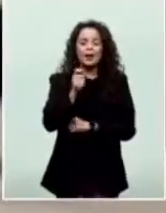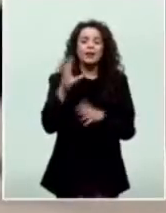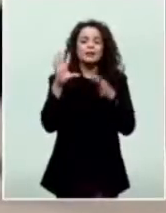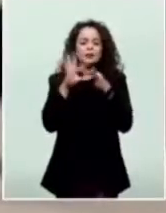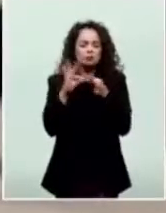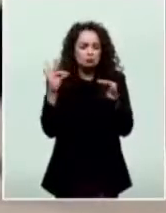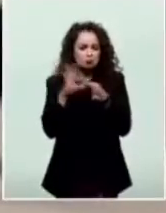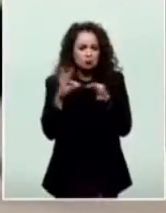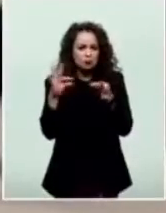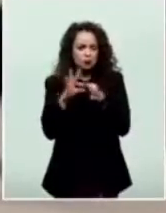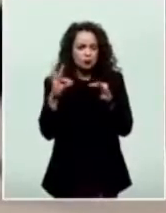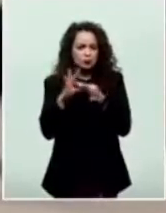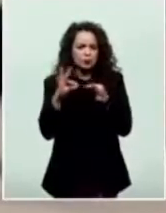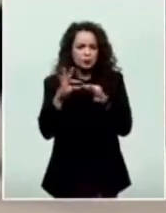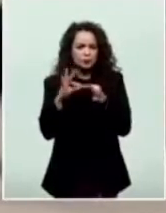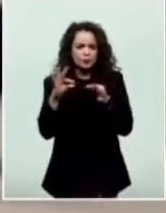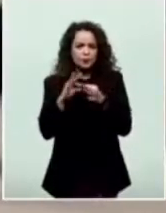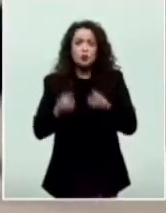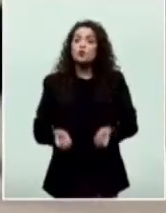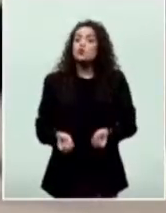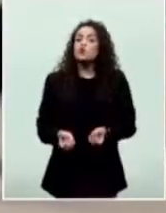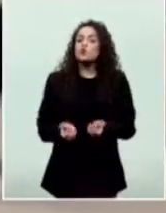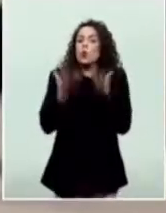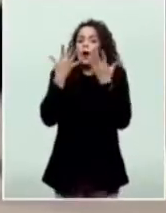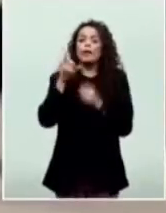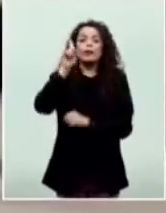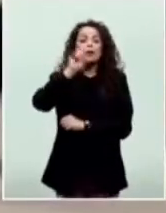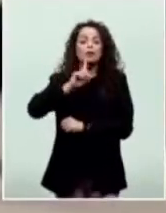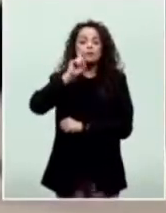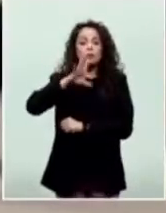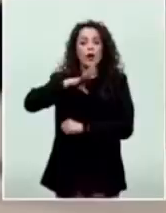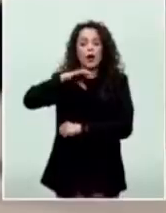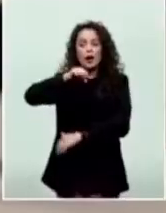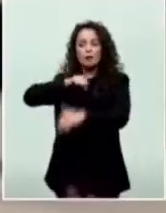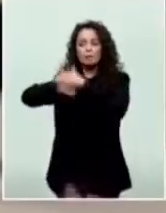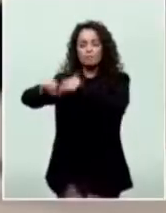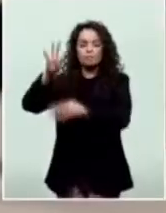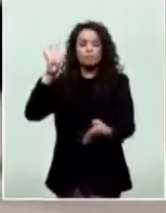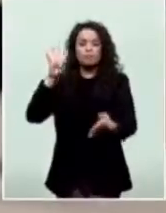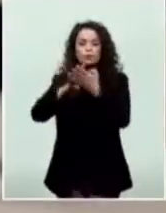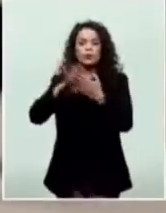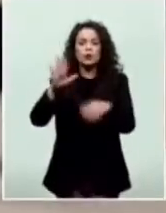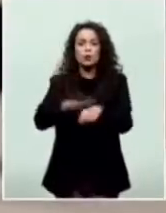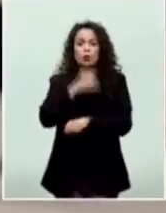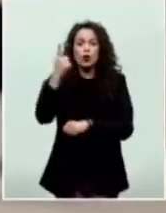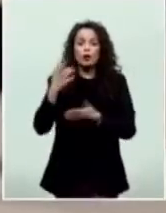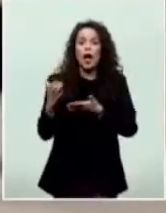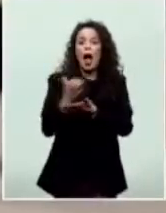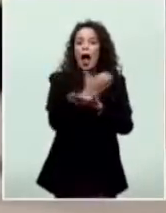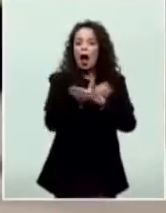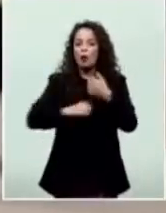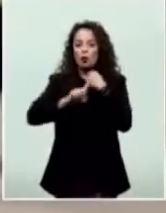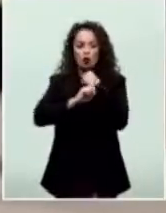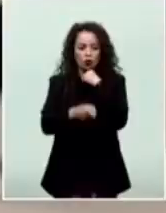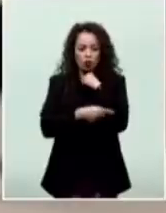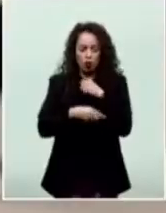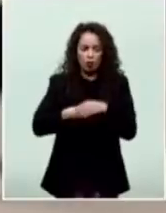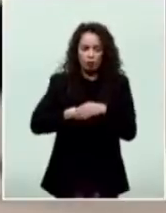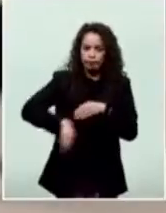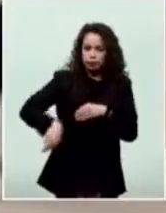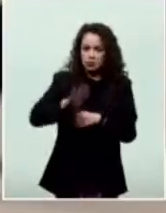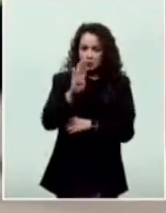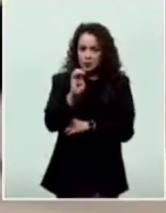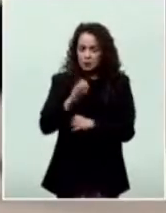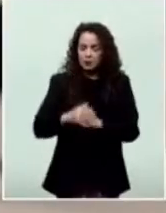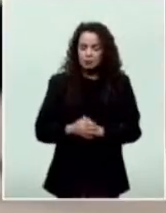de el número de mujeres que están encarceladas por abortar. Ya está, ¿quién es? Ah, bueno, ¿a cuántas más bien